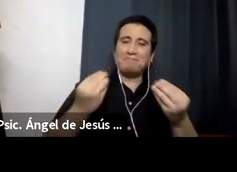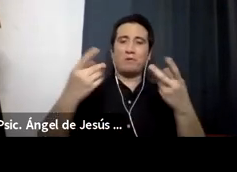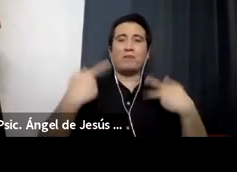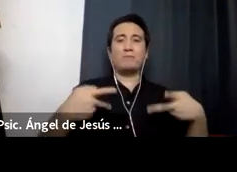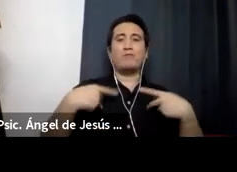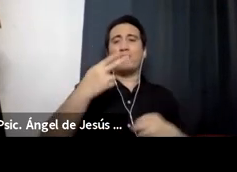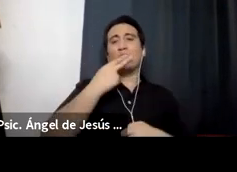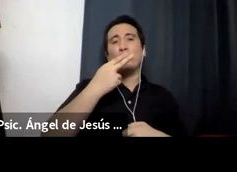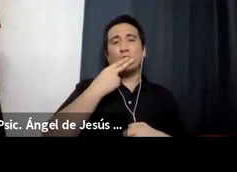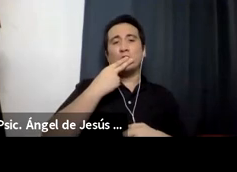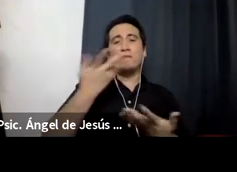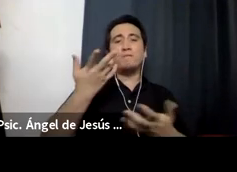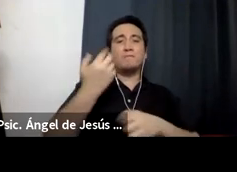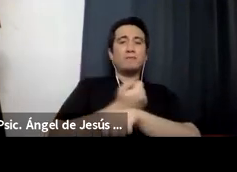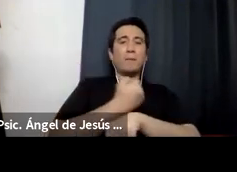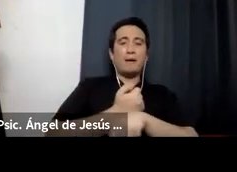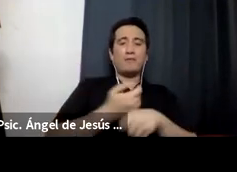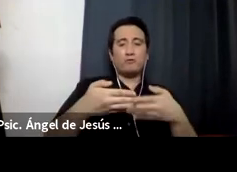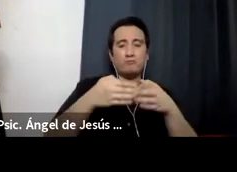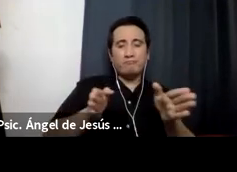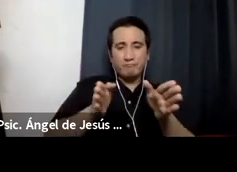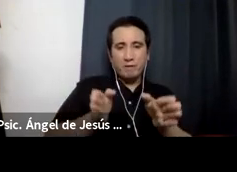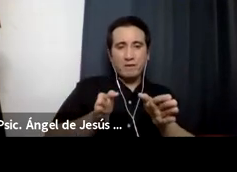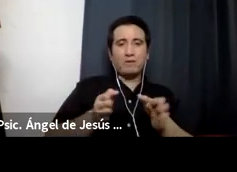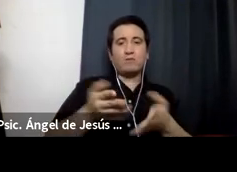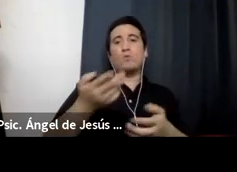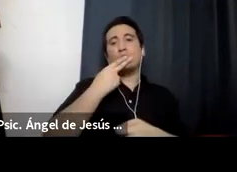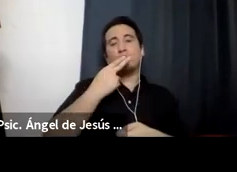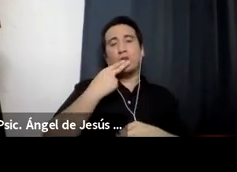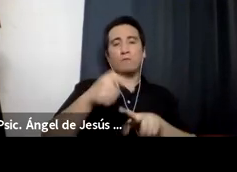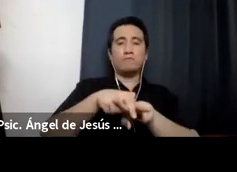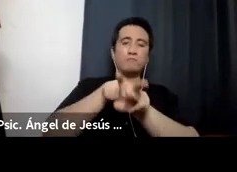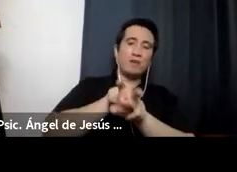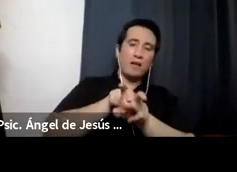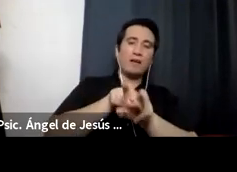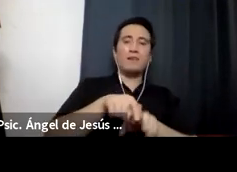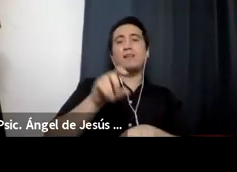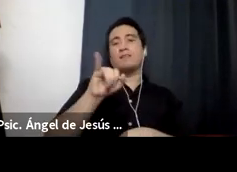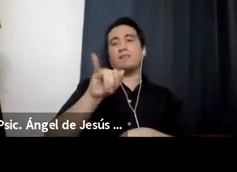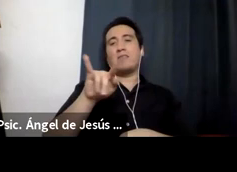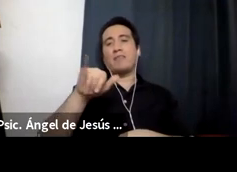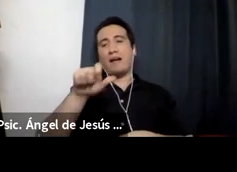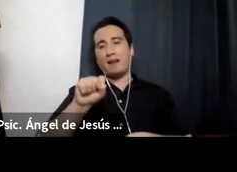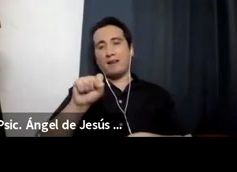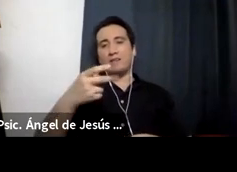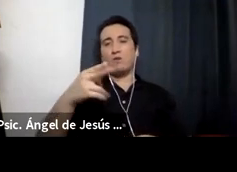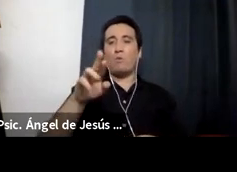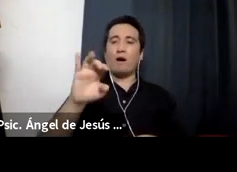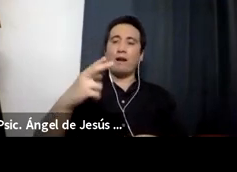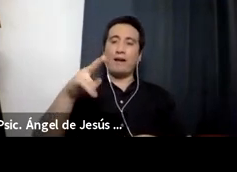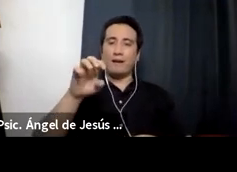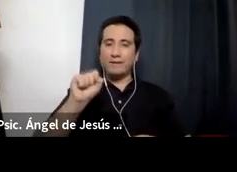utilizamos zapatos abiertos, ¿no? Usamos chanclas, huaraches, sandalias o como ustedes le quieran decir, y